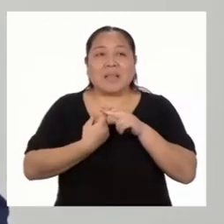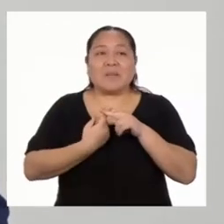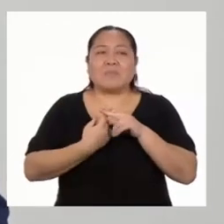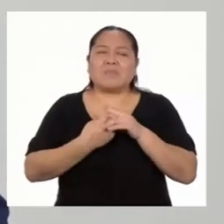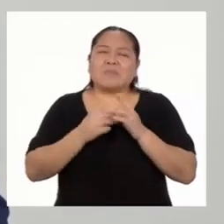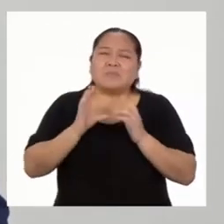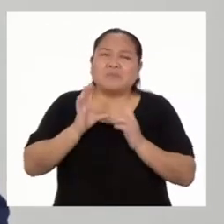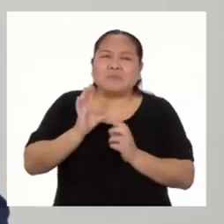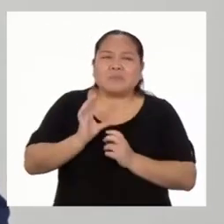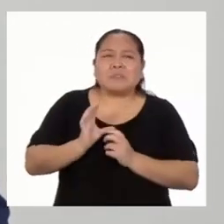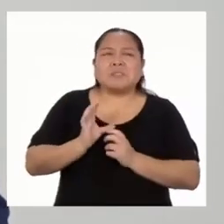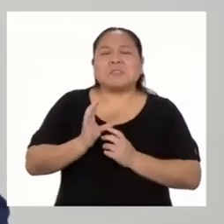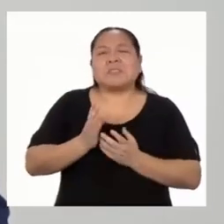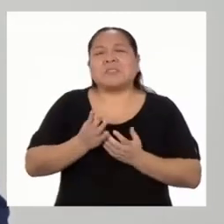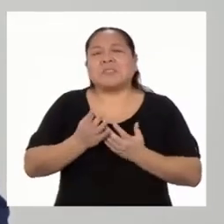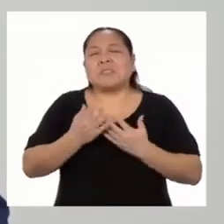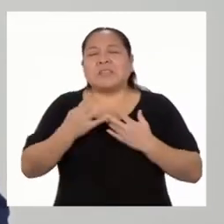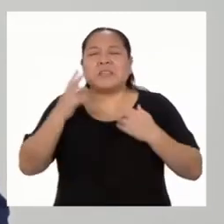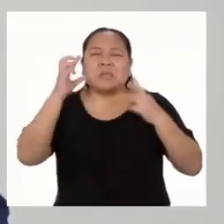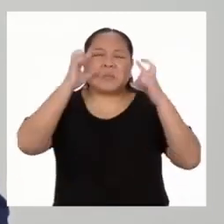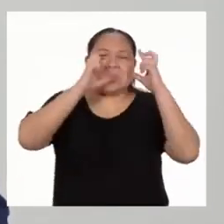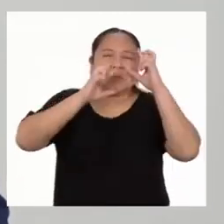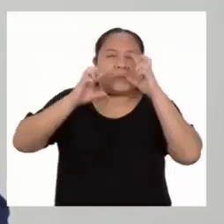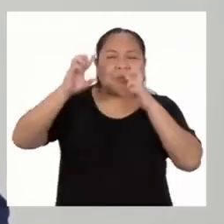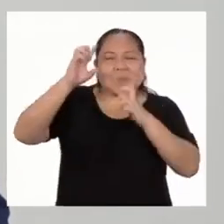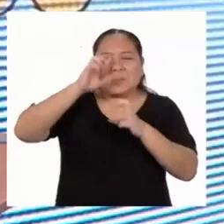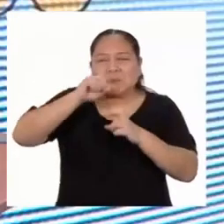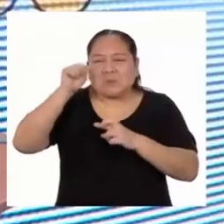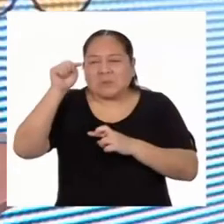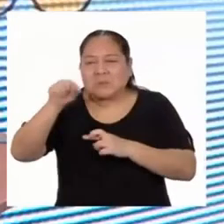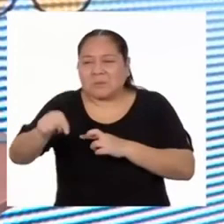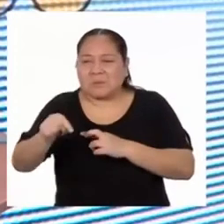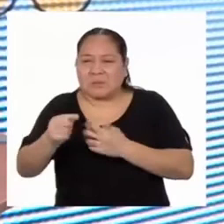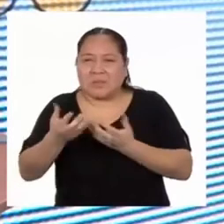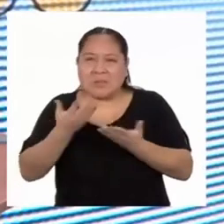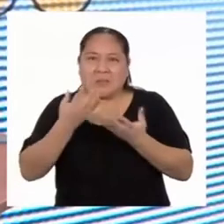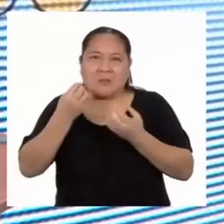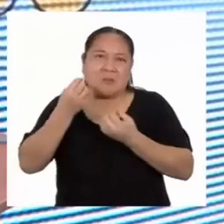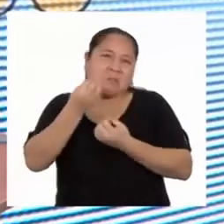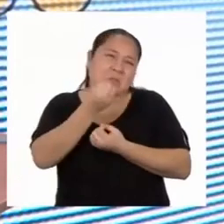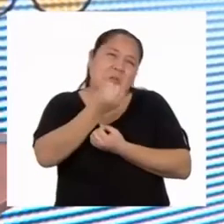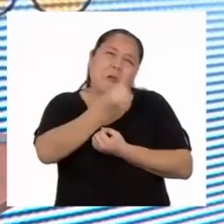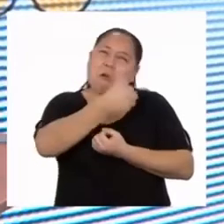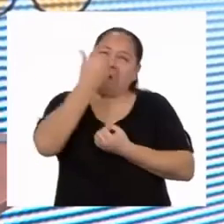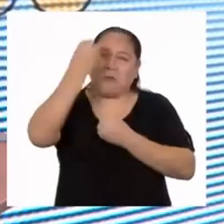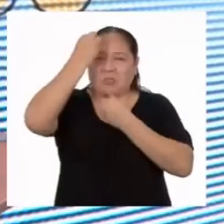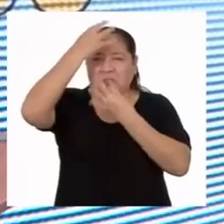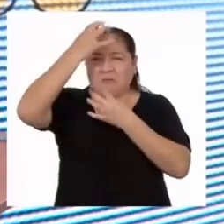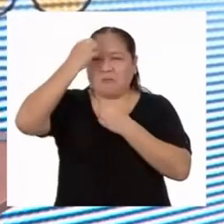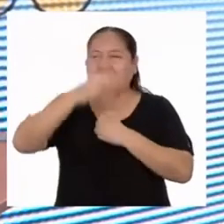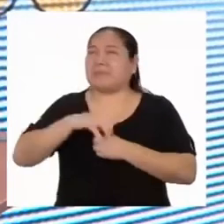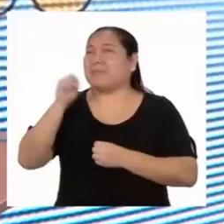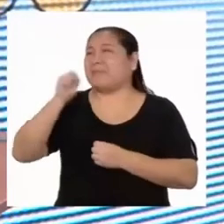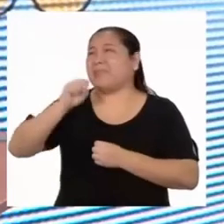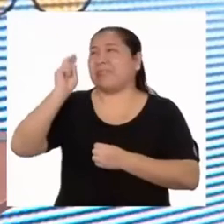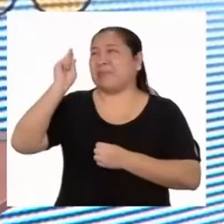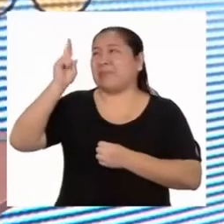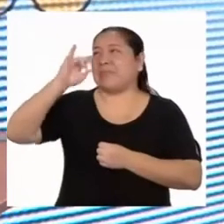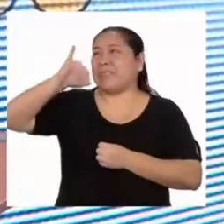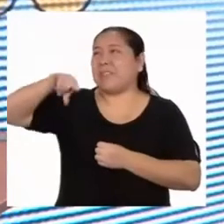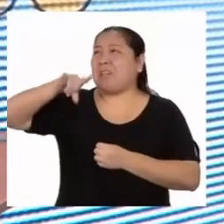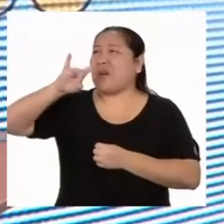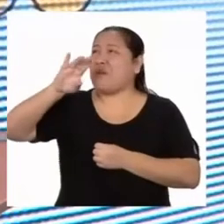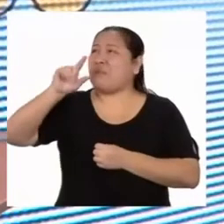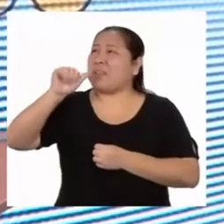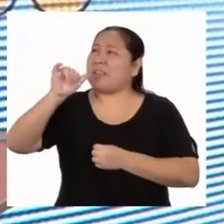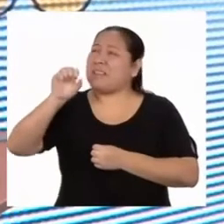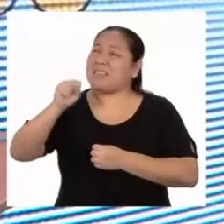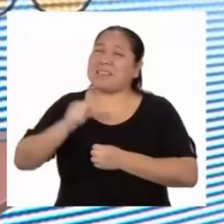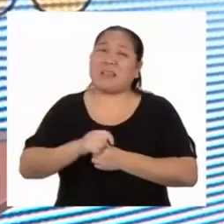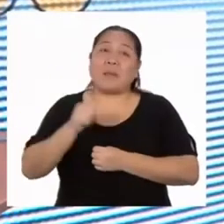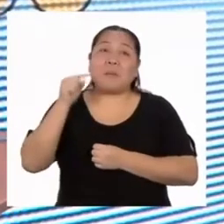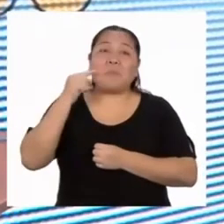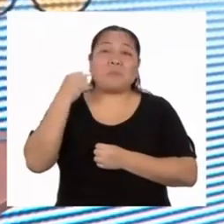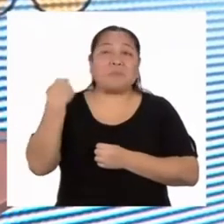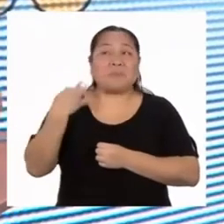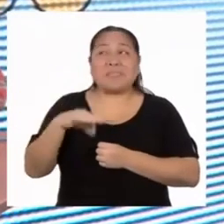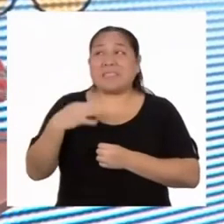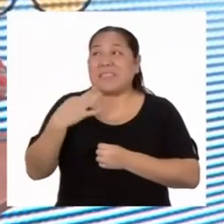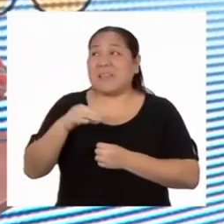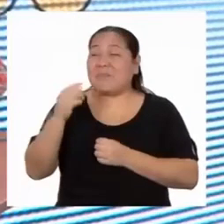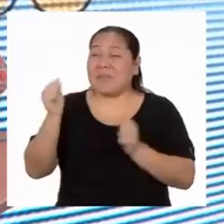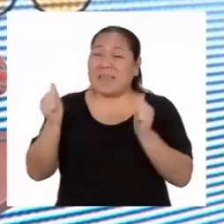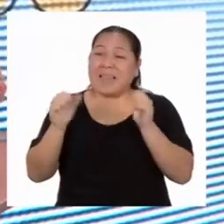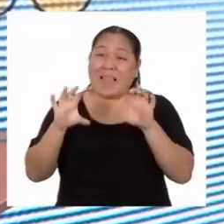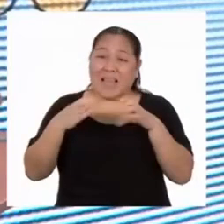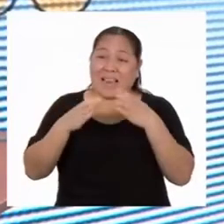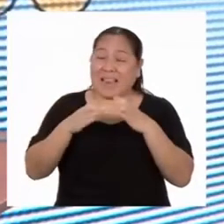ahogados en información dudosa, ¿no? Sí, profesora Yulisa, pero como siempre, las clases con